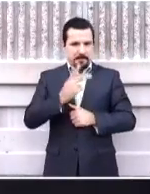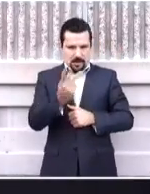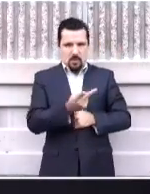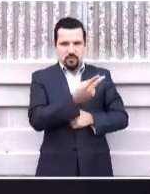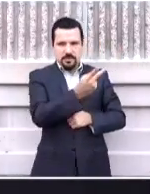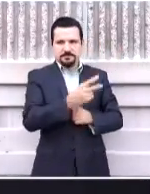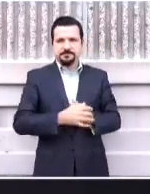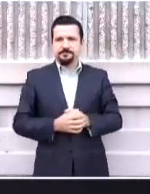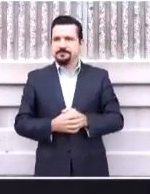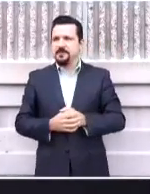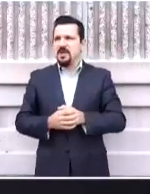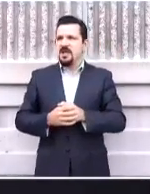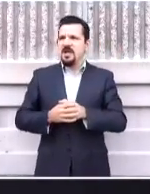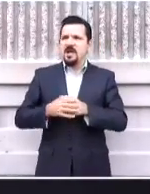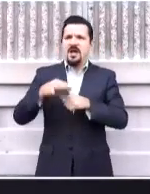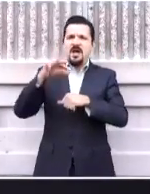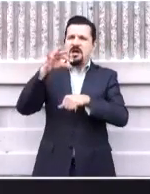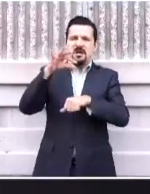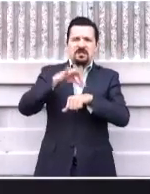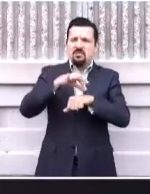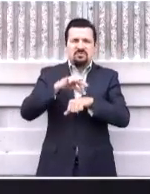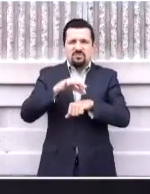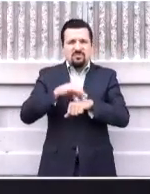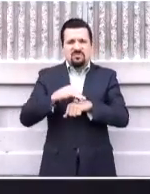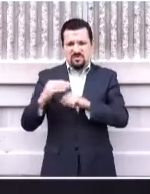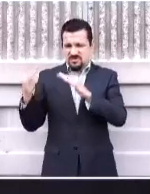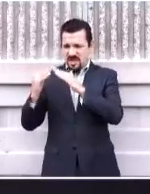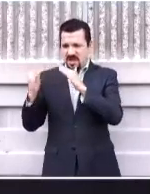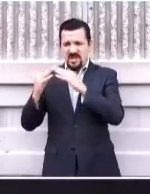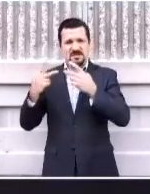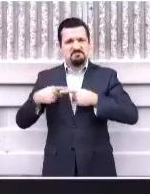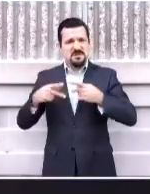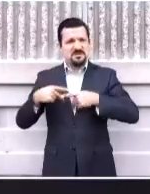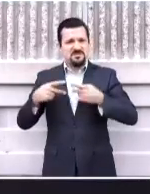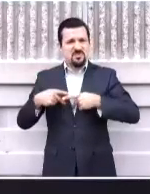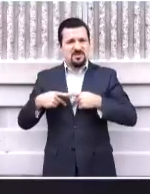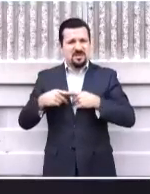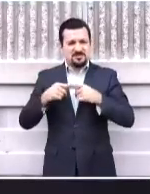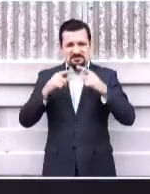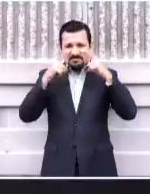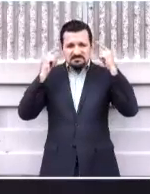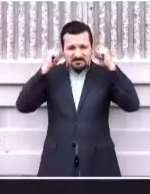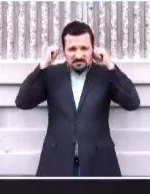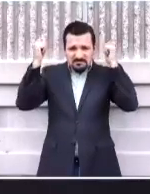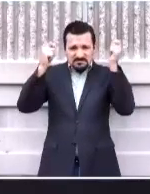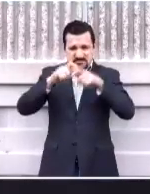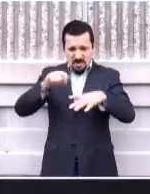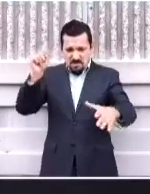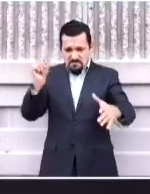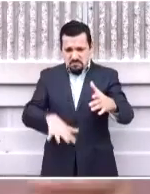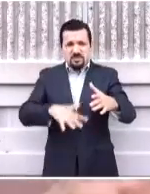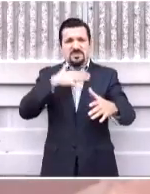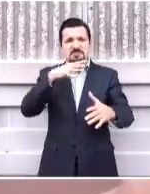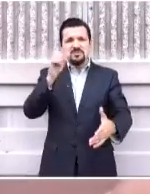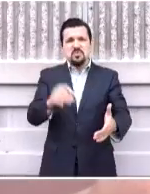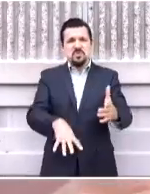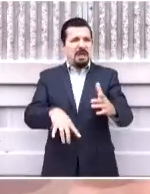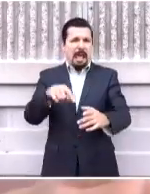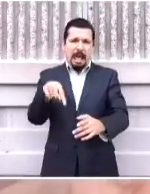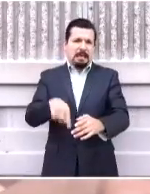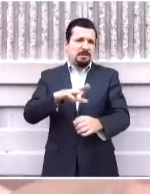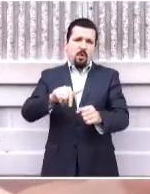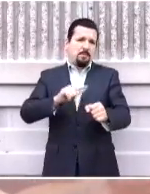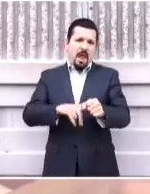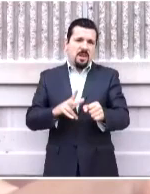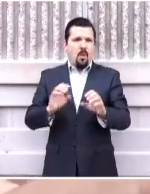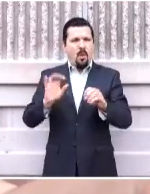hogar se agarra el cubrebocas y se deposita en la bolsa de basura normal que utilizamos. Y en otras ocasiones hemos visto